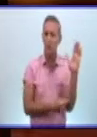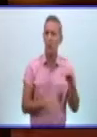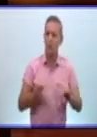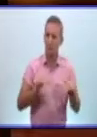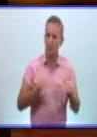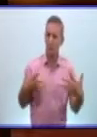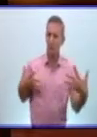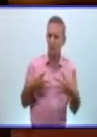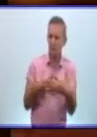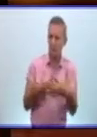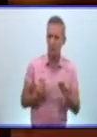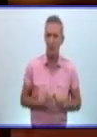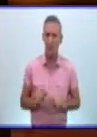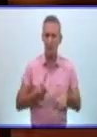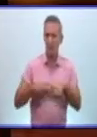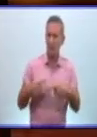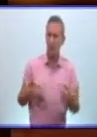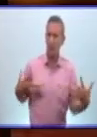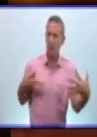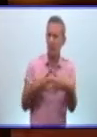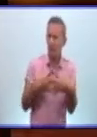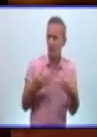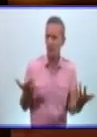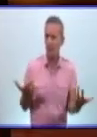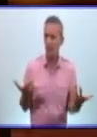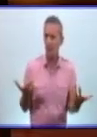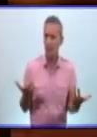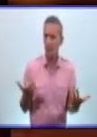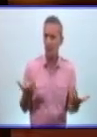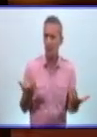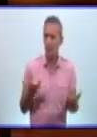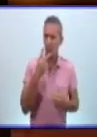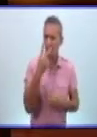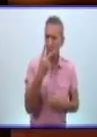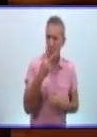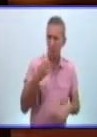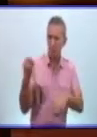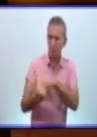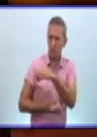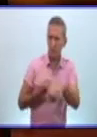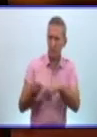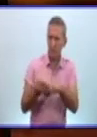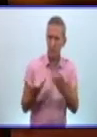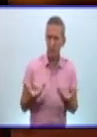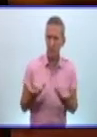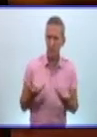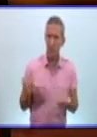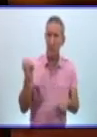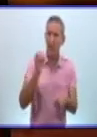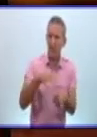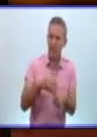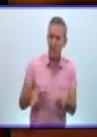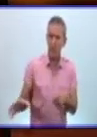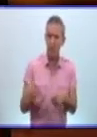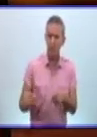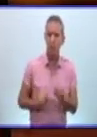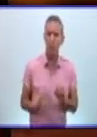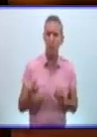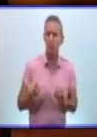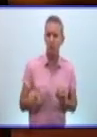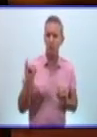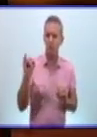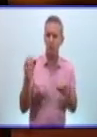una mezcla. ¿Por qué una mezcla? ¿Ocurrió alguna transformación al añadir todos estos ingredientes para cocinar el